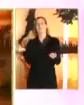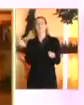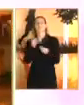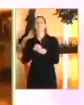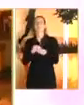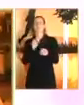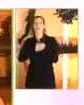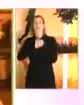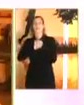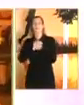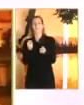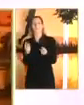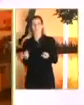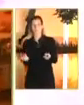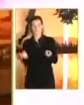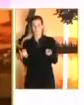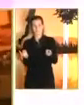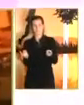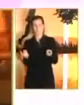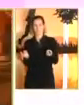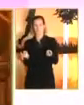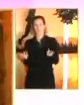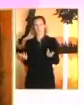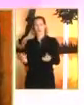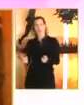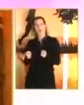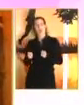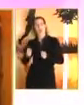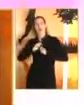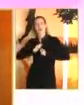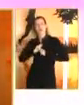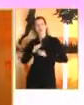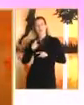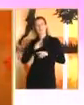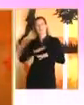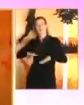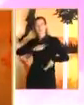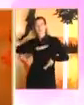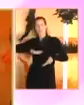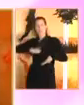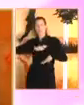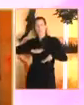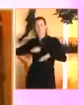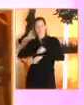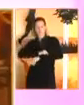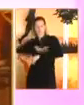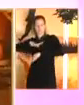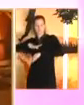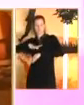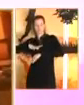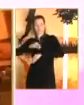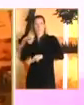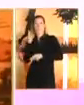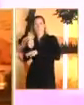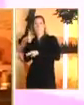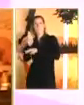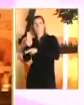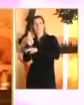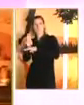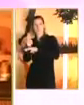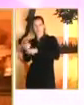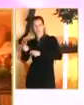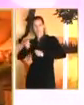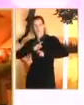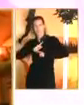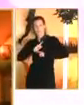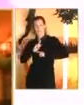Bueno, es por eso. Más que nada, viene muy bien para las zonas antiinflamatorias, ¿vale? Uh-huh. Tiene mucha proteína, ¿vale? A nosotros,